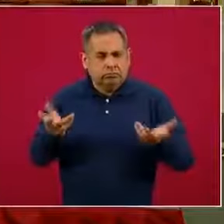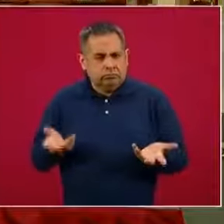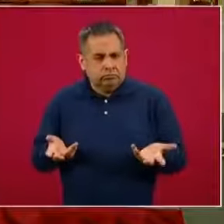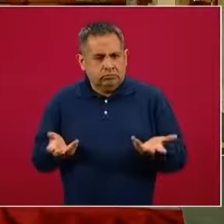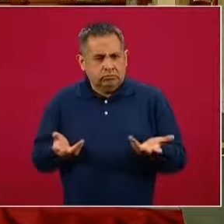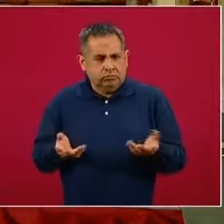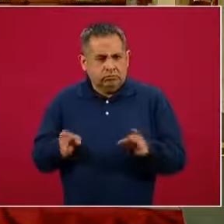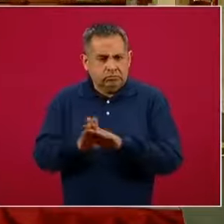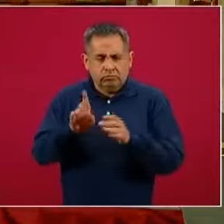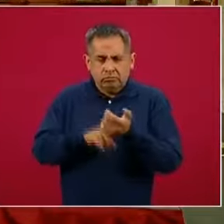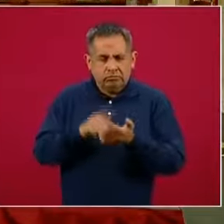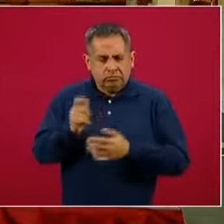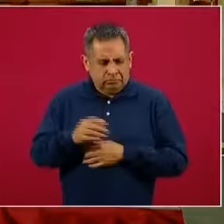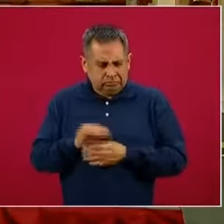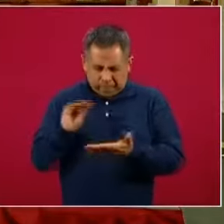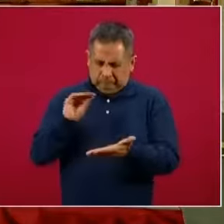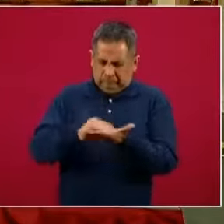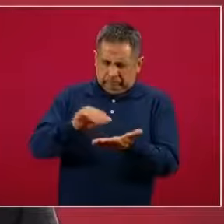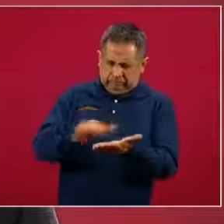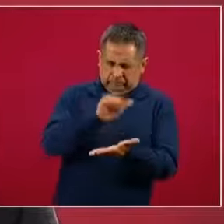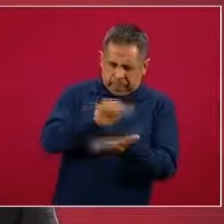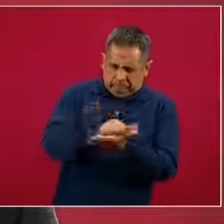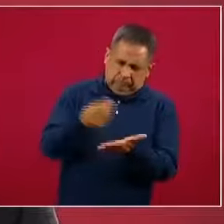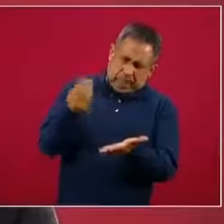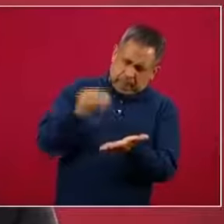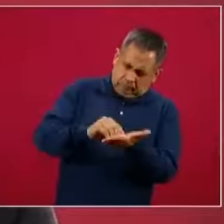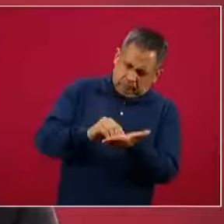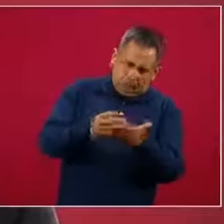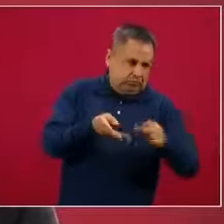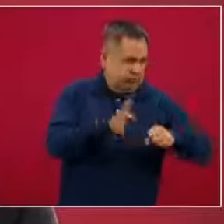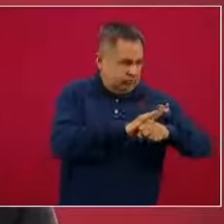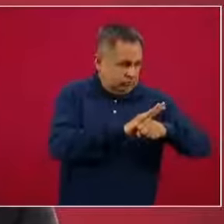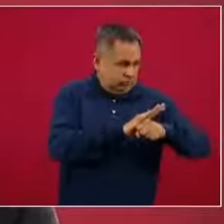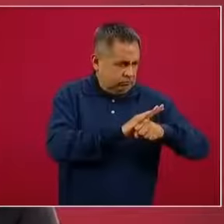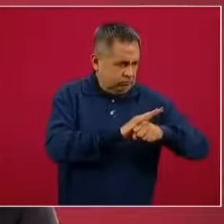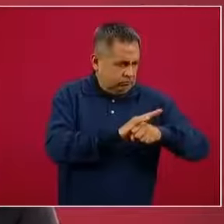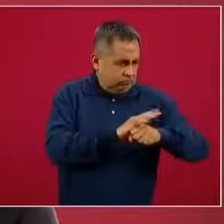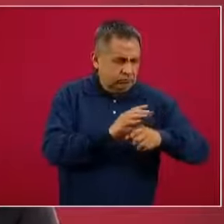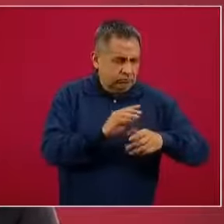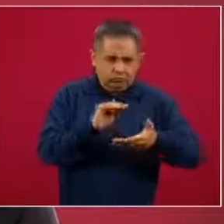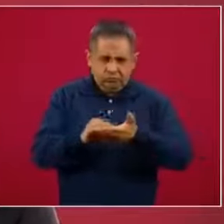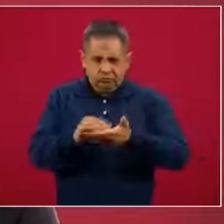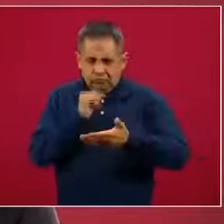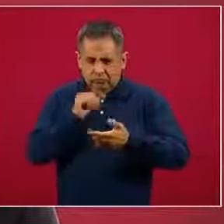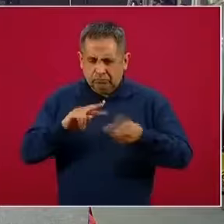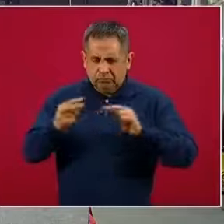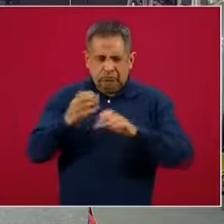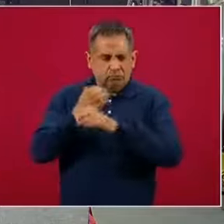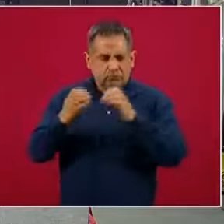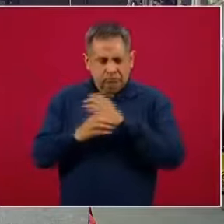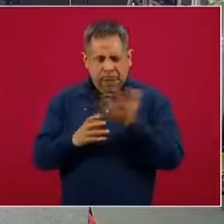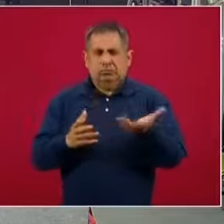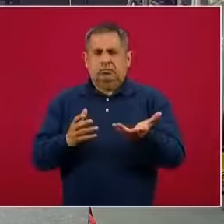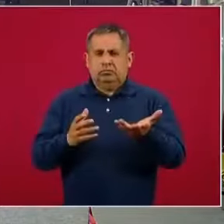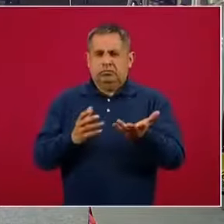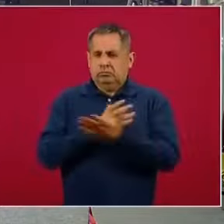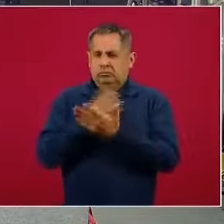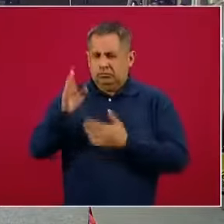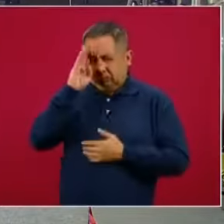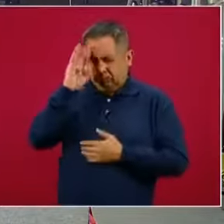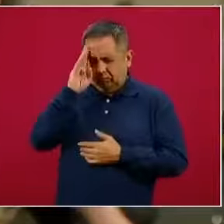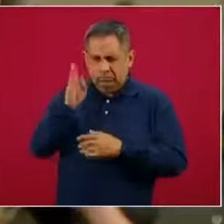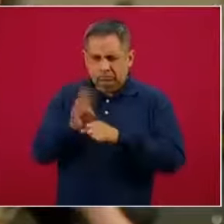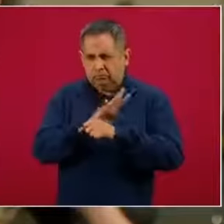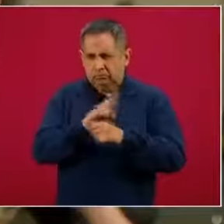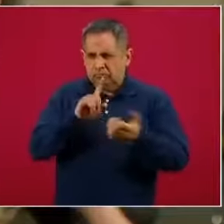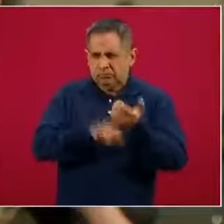el hecho de que se ponga en un acta de defunción que murió por una causa y no murió por otra, en primera instancia aumenta el número de muertos por COVID y no